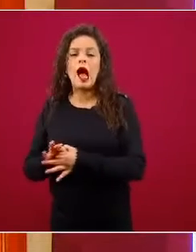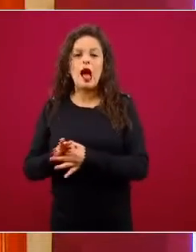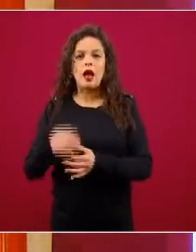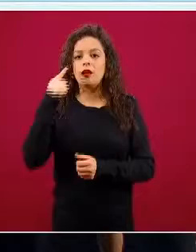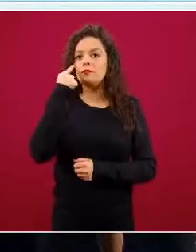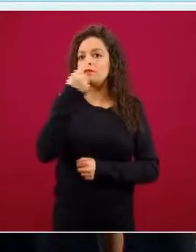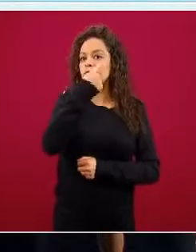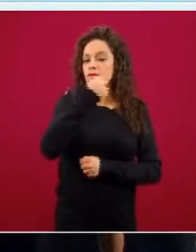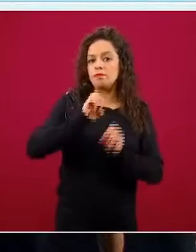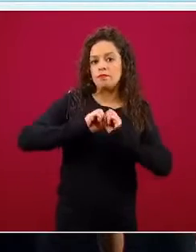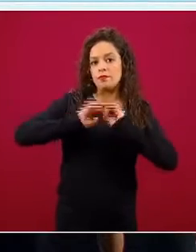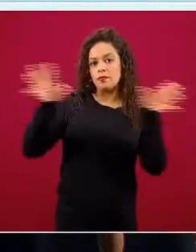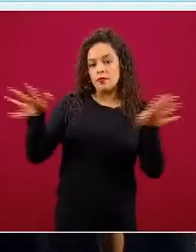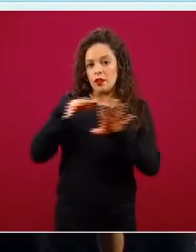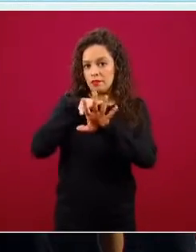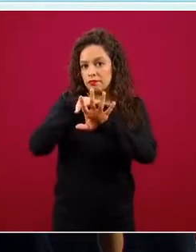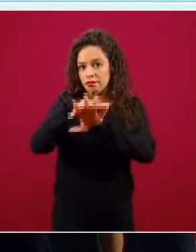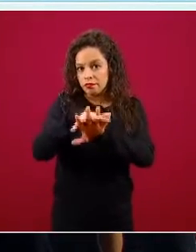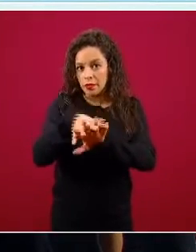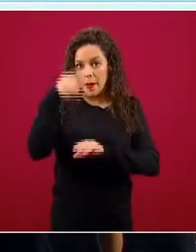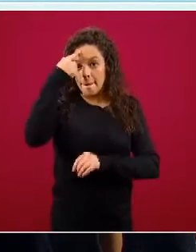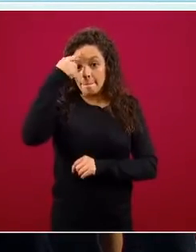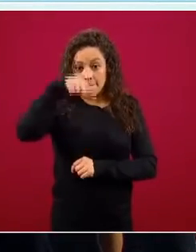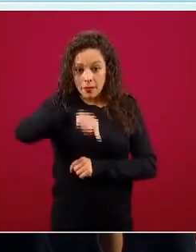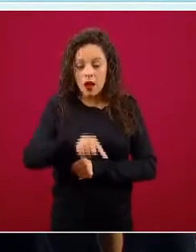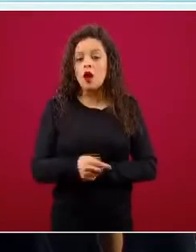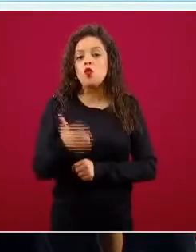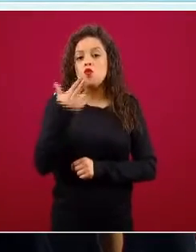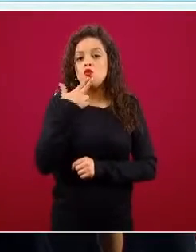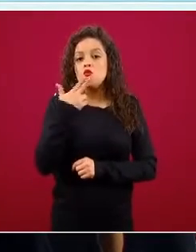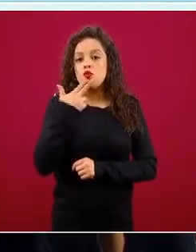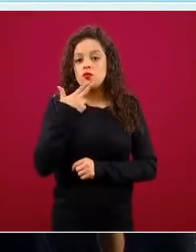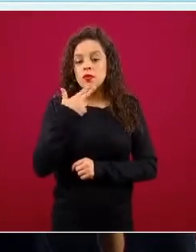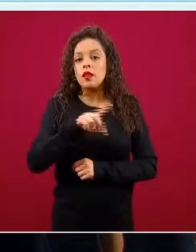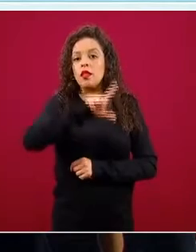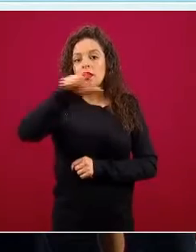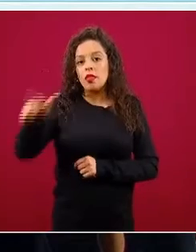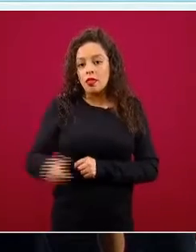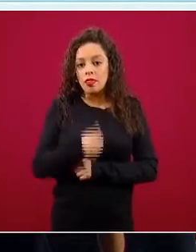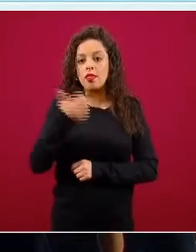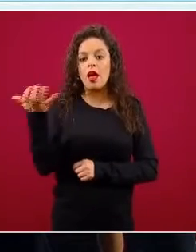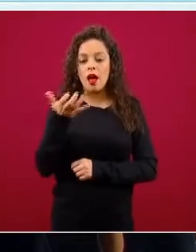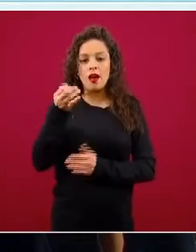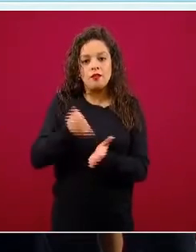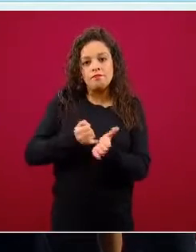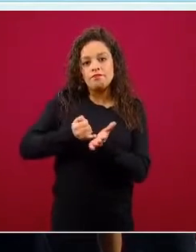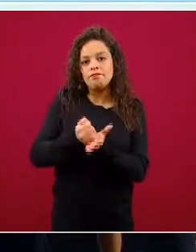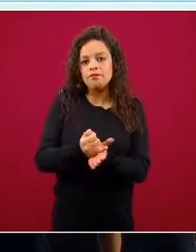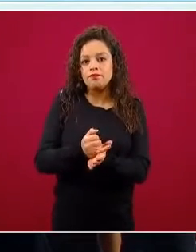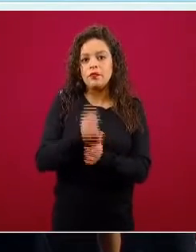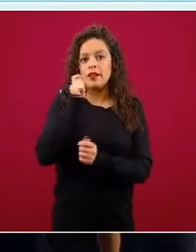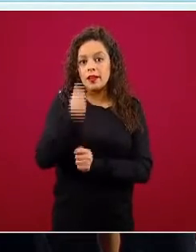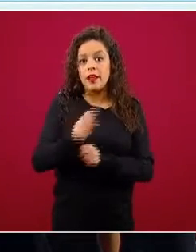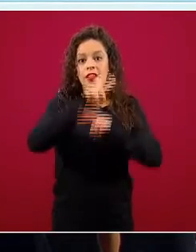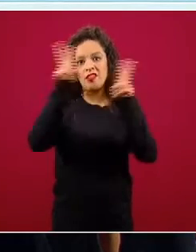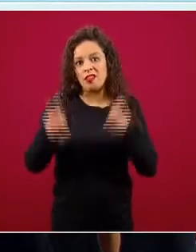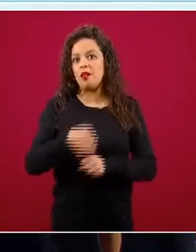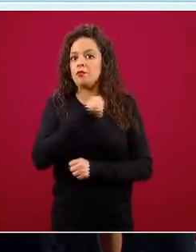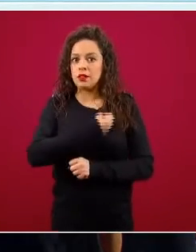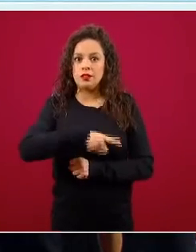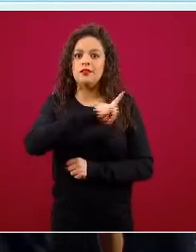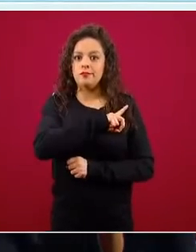interpretados en conocimiento útil para tomar decisiones de política pública en salud. En la